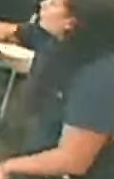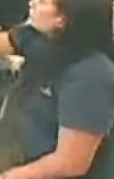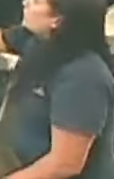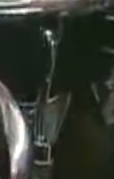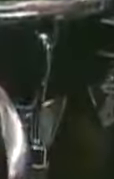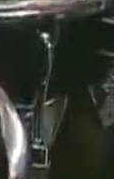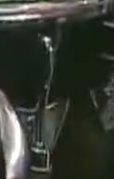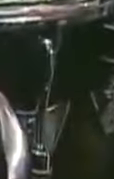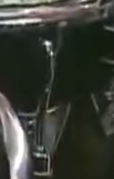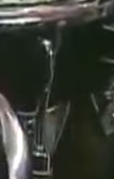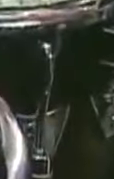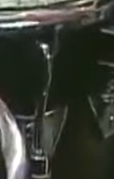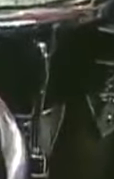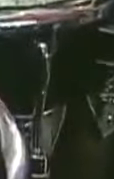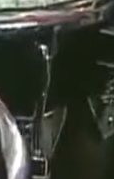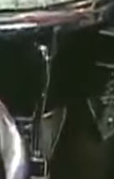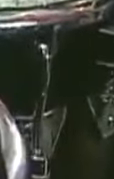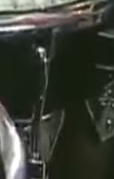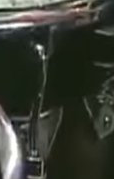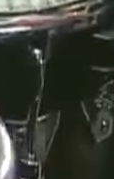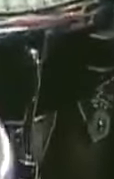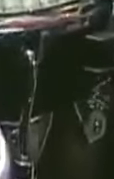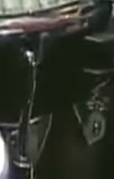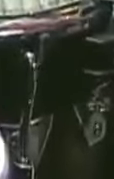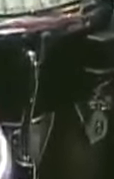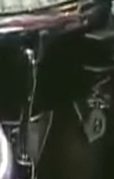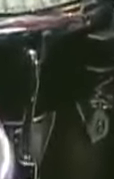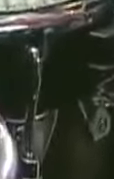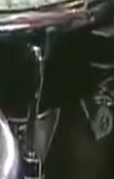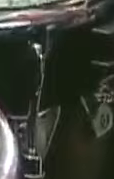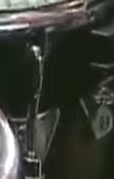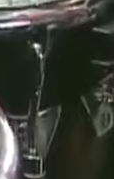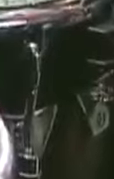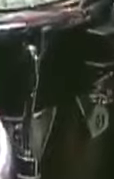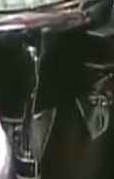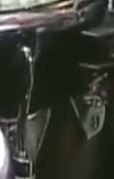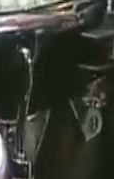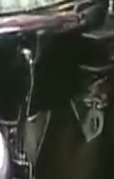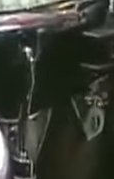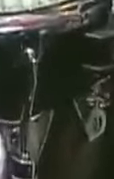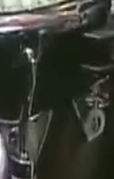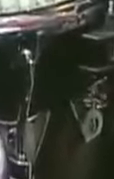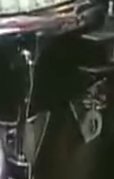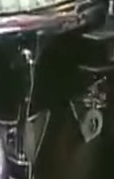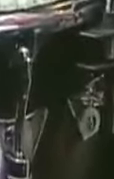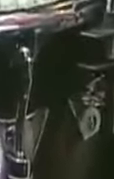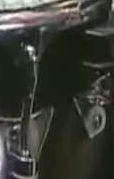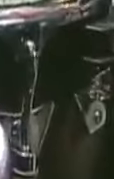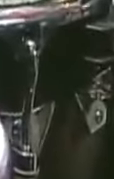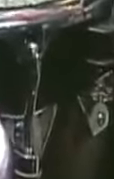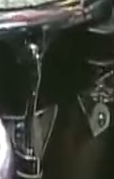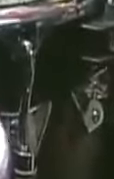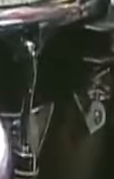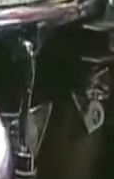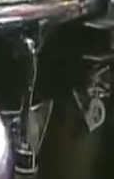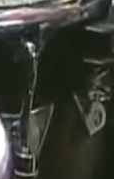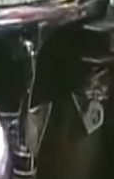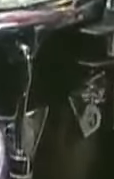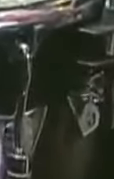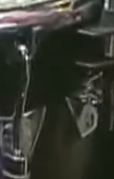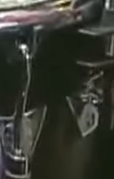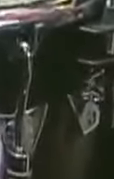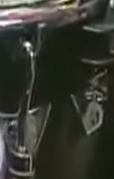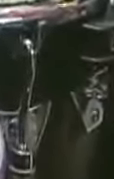Hay flores bonitas que si no se cuidan pronto se marchitan. Hay